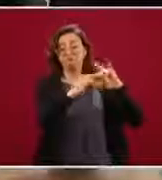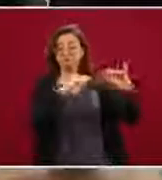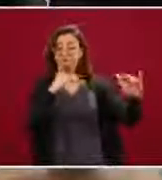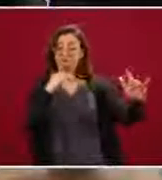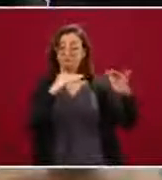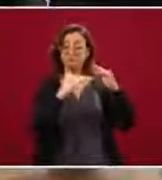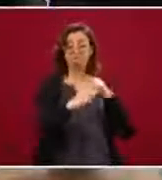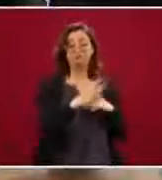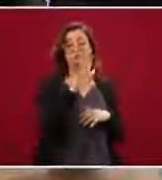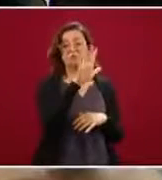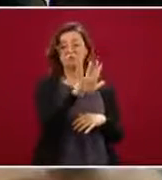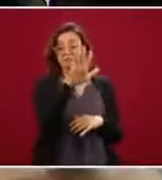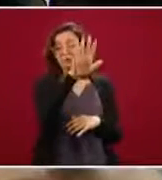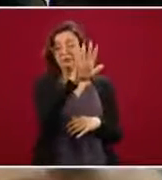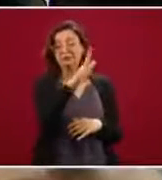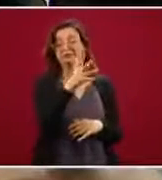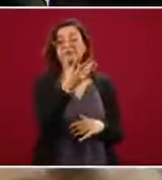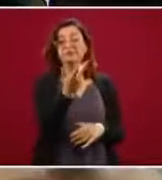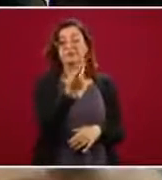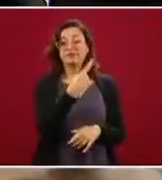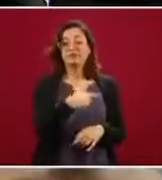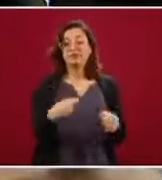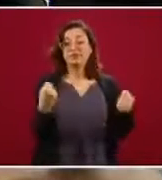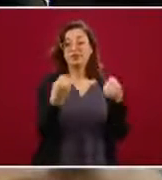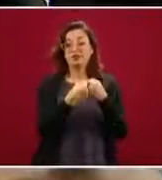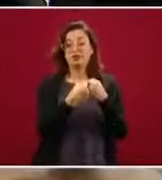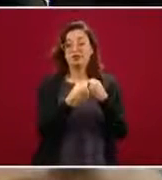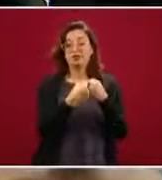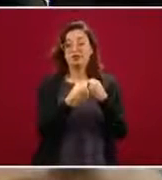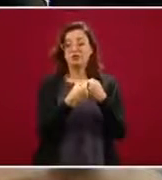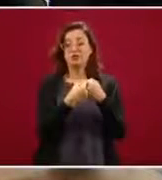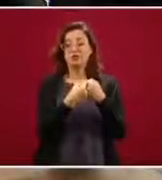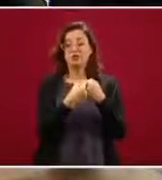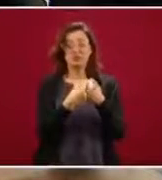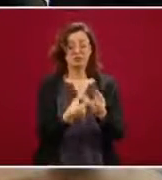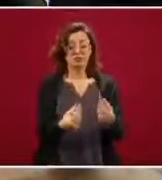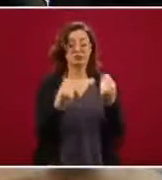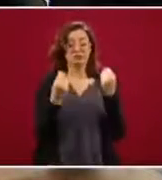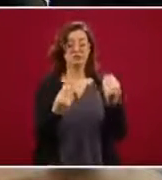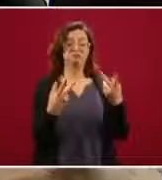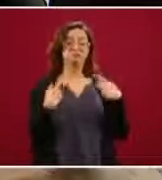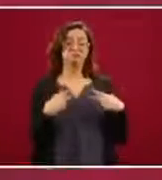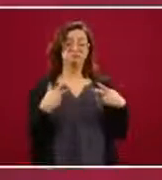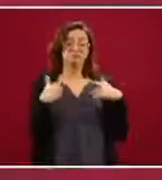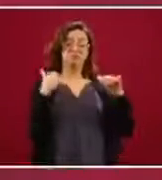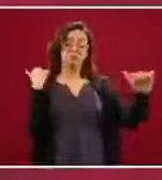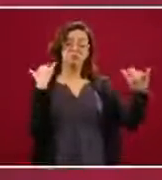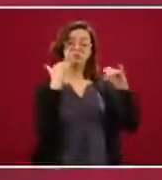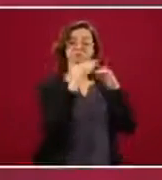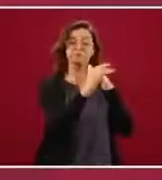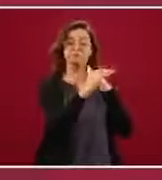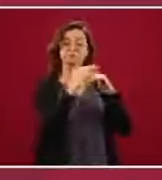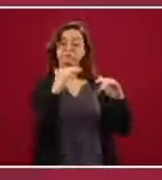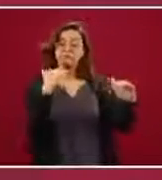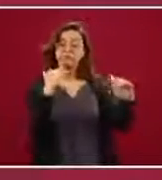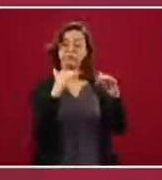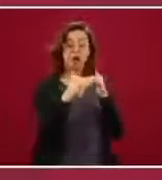extremo occidental es la frontera más transitada del mundo. En este